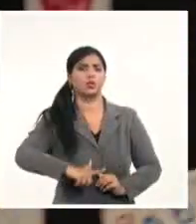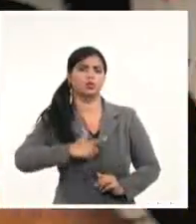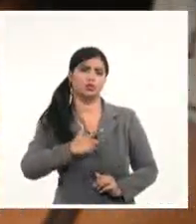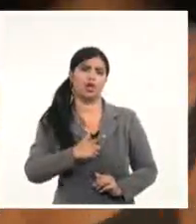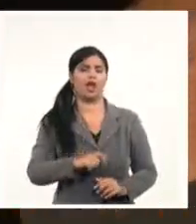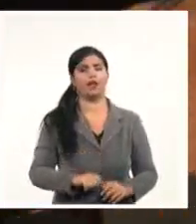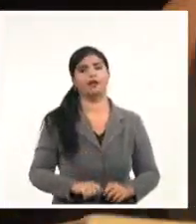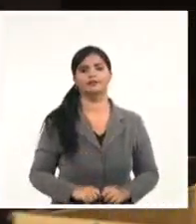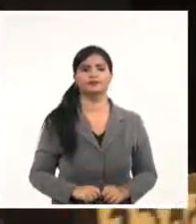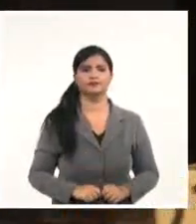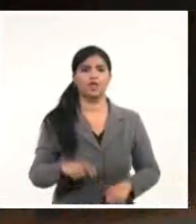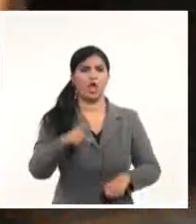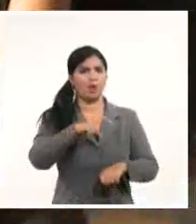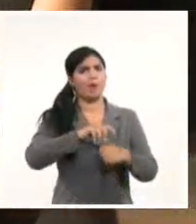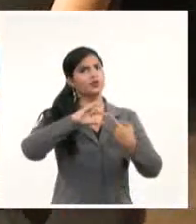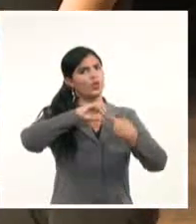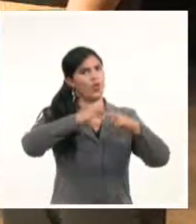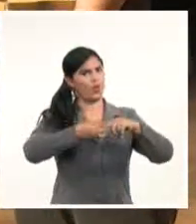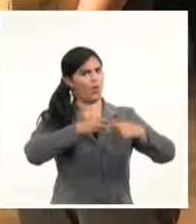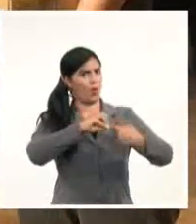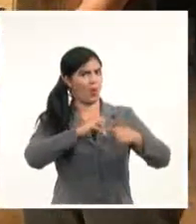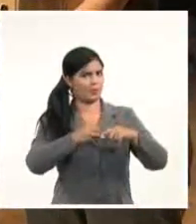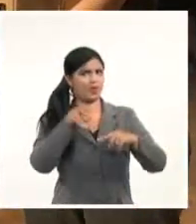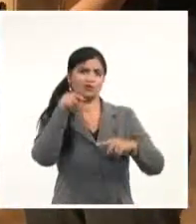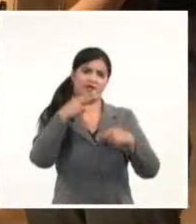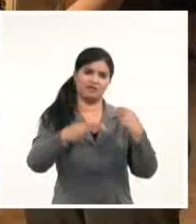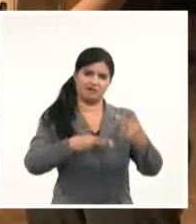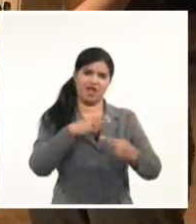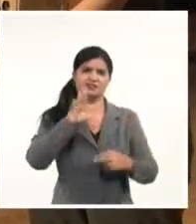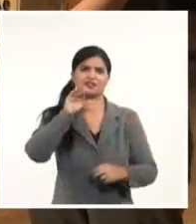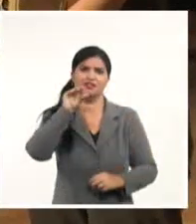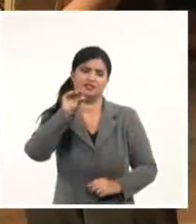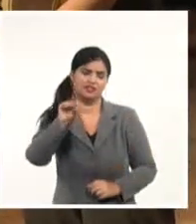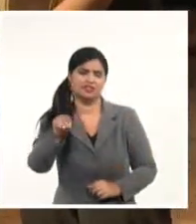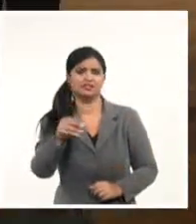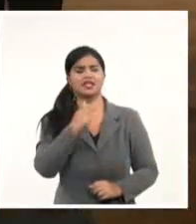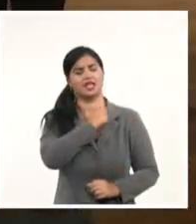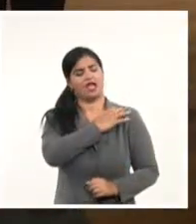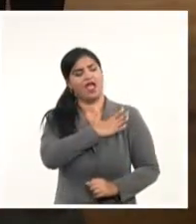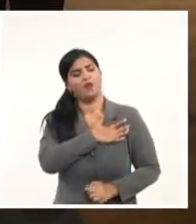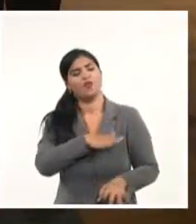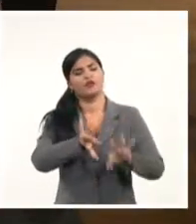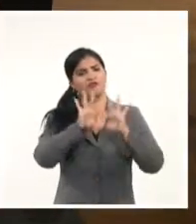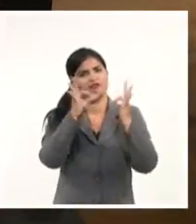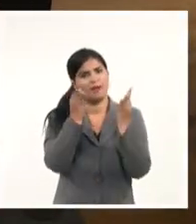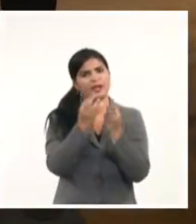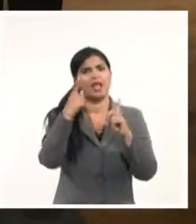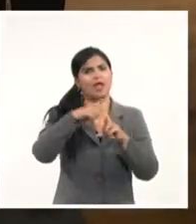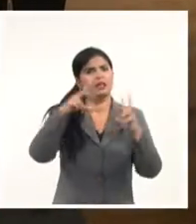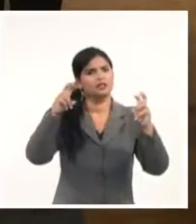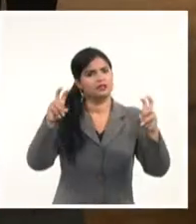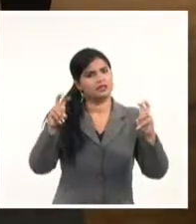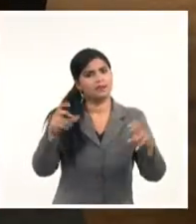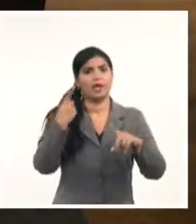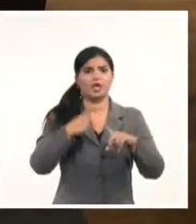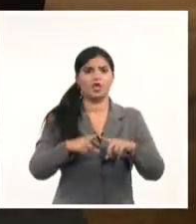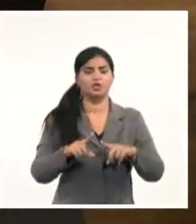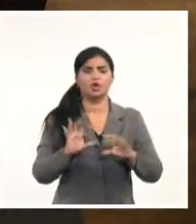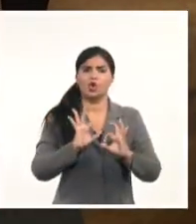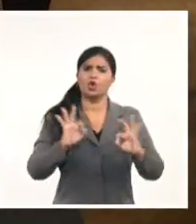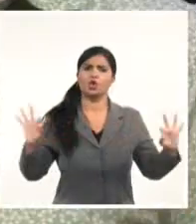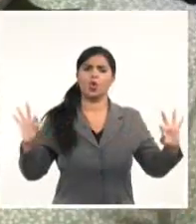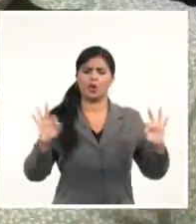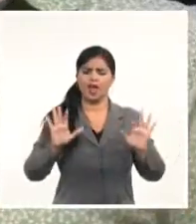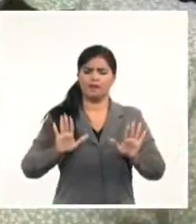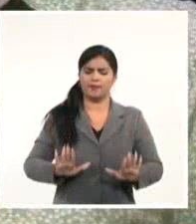aparecen momentos de humor, añoranza por épocas pasadas, amor por la familia y la decisión de no dejarse vencer ante las